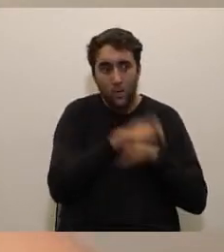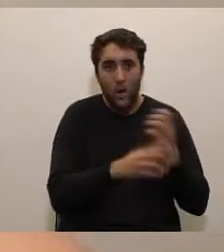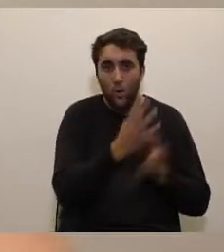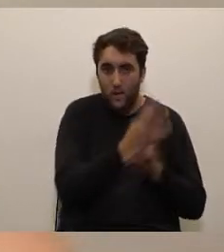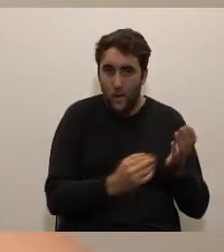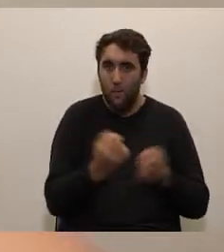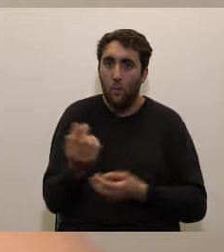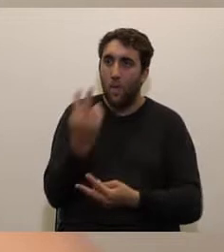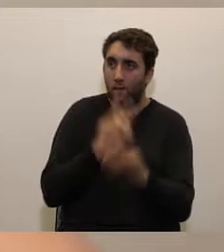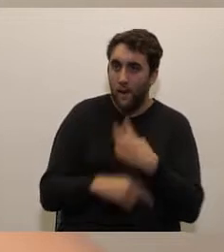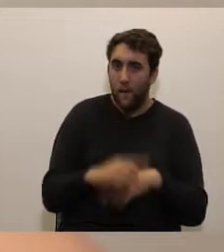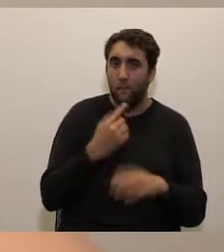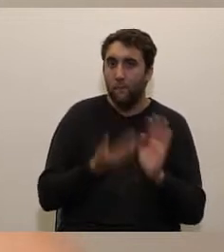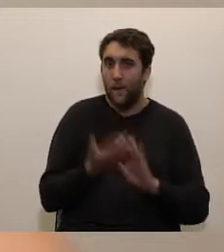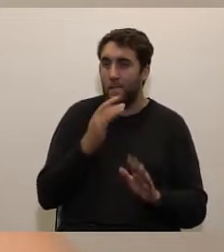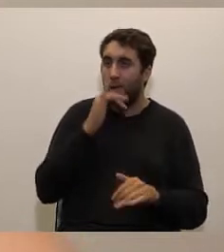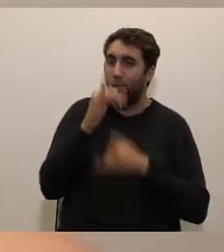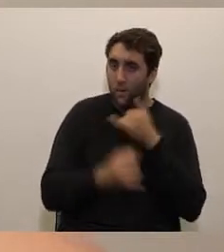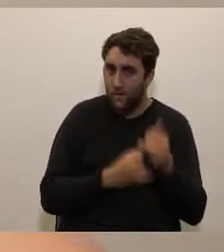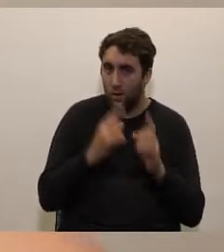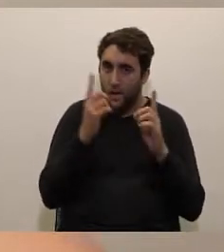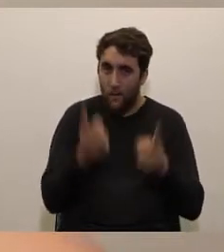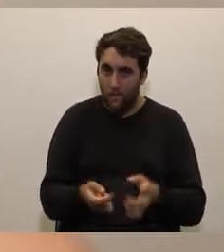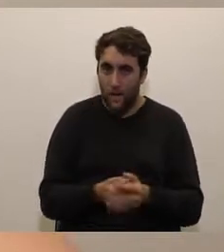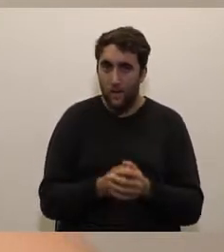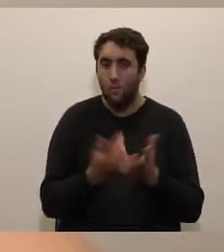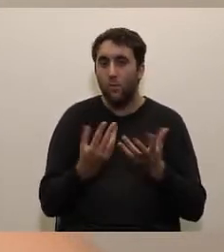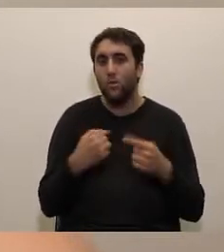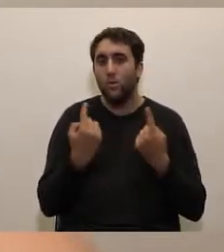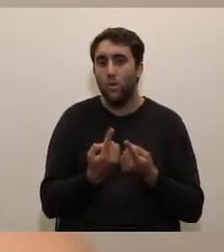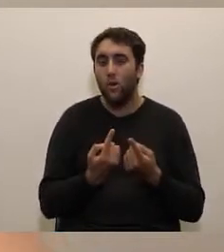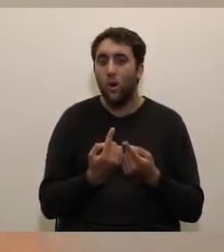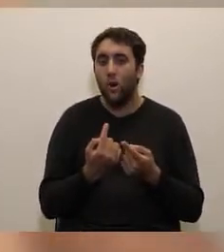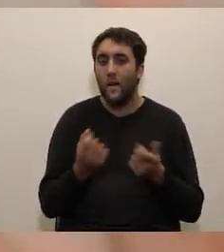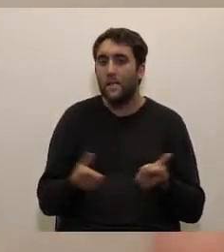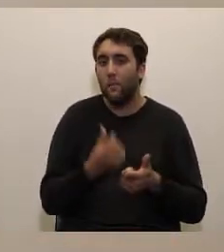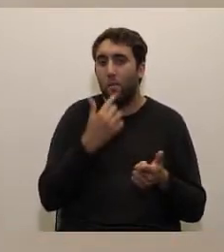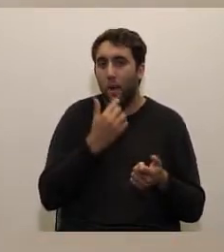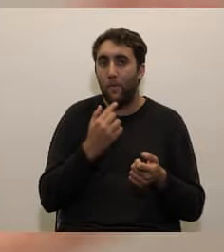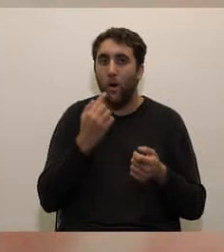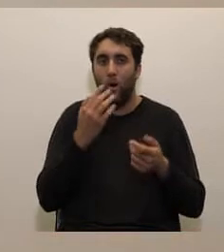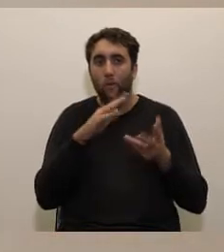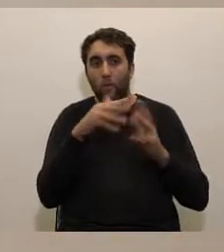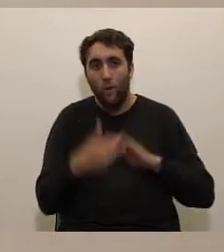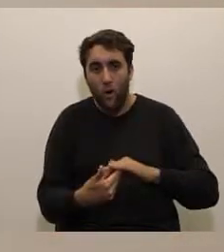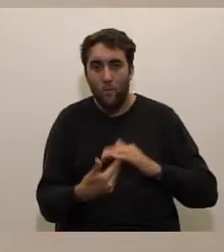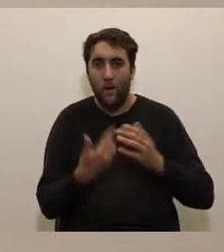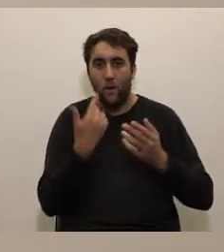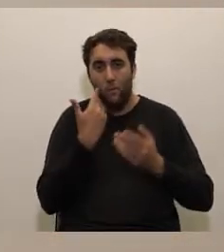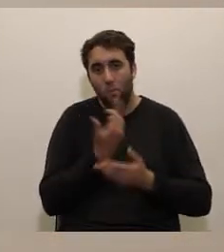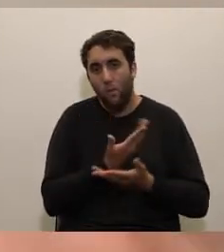atractivas a veces, de dar cierta información. Nosotros usamos muchos como, no sé, tipos de figuras